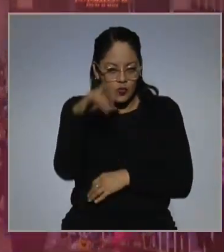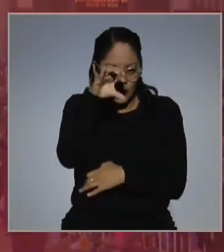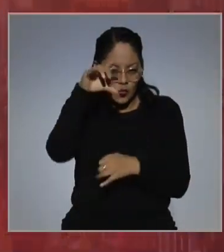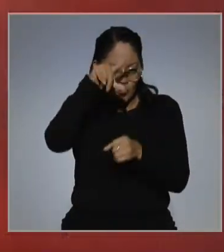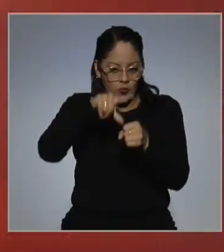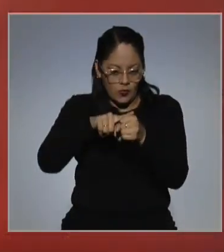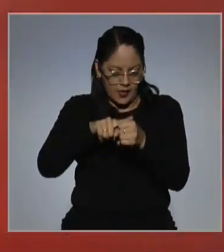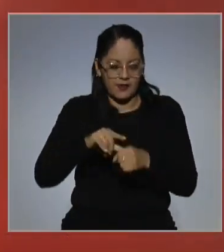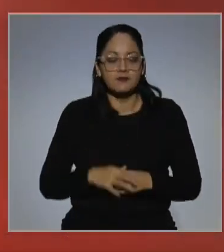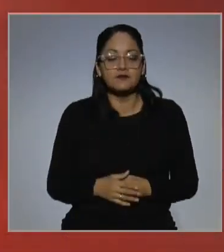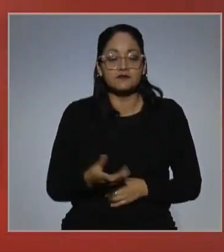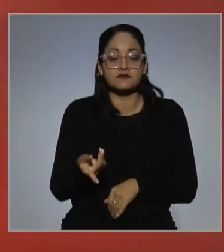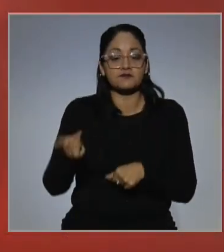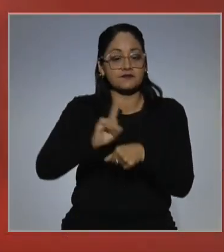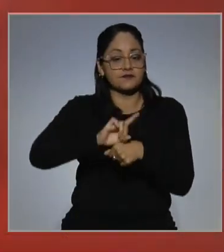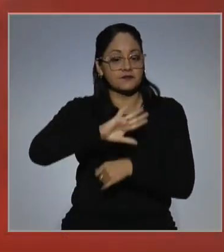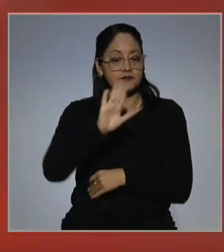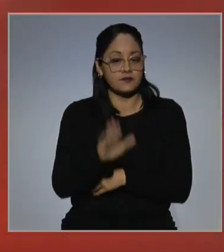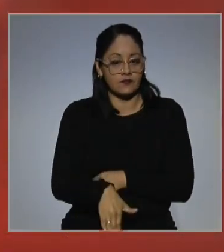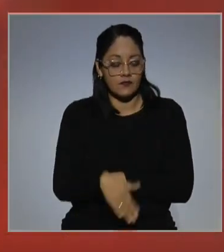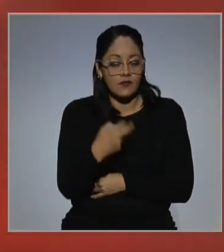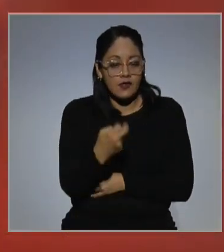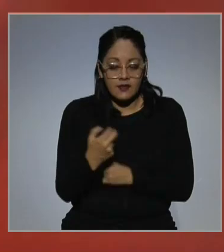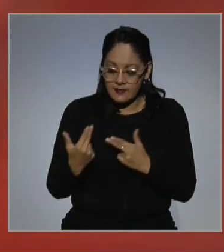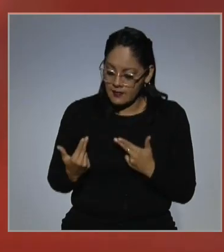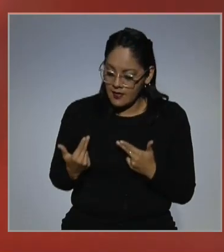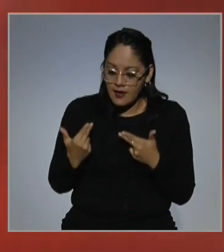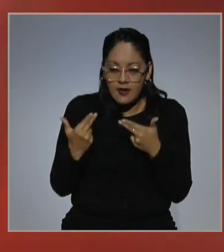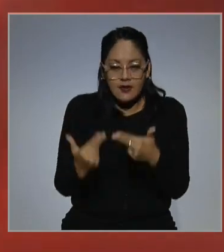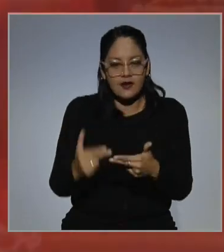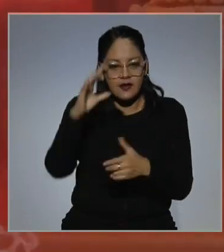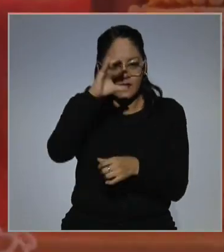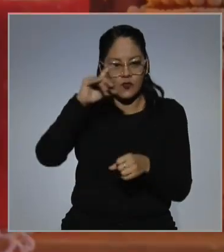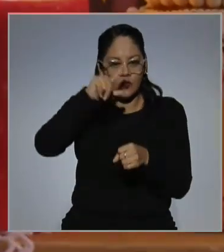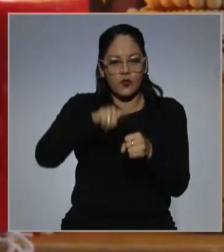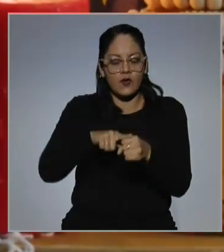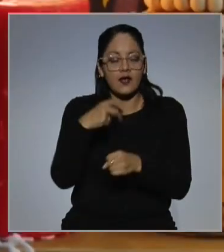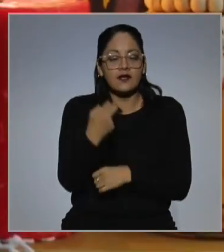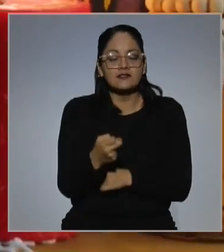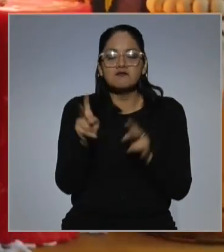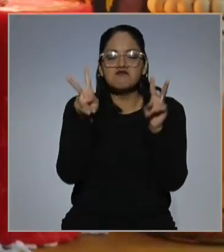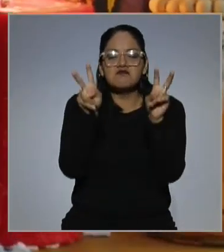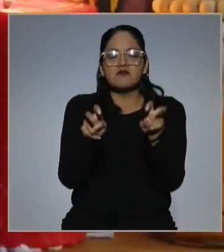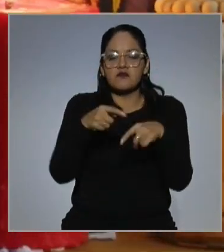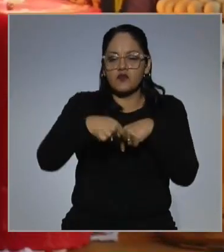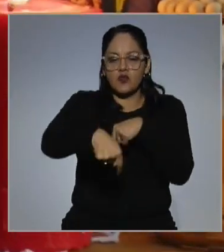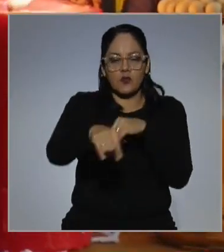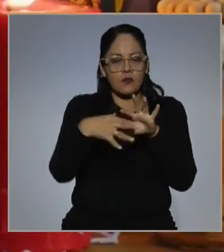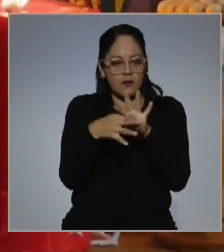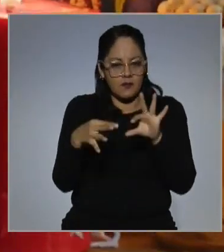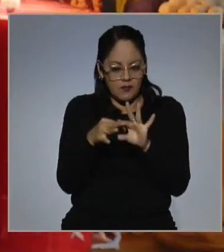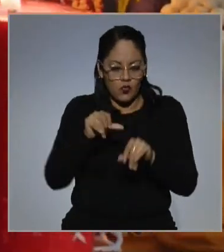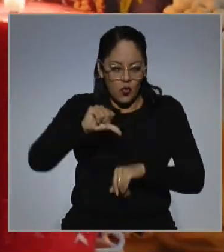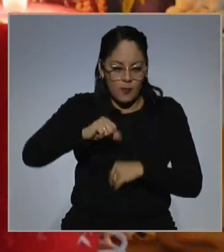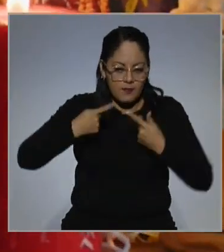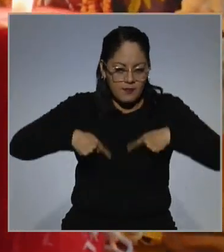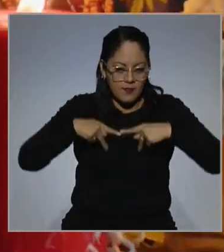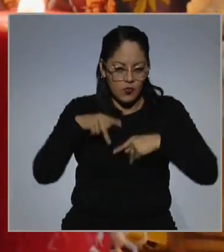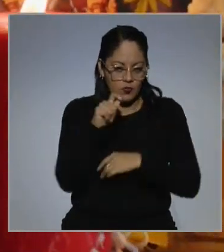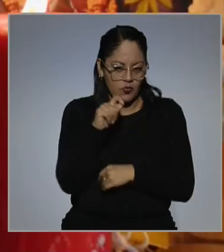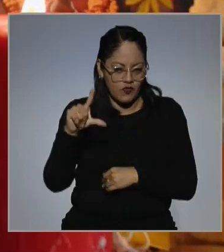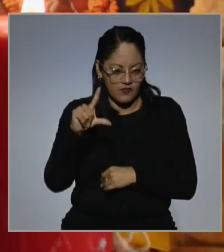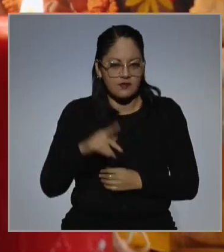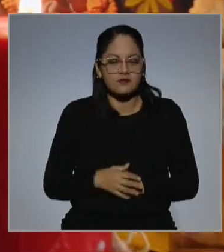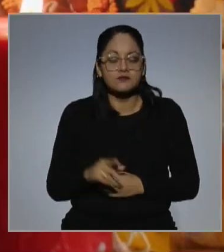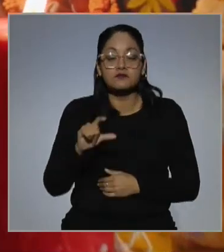Cultural. El Día de Muertos, herencia cultural, es el tema que abordarán hoy nuestros